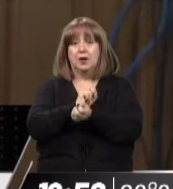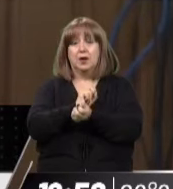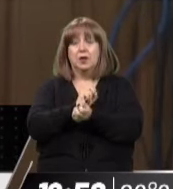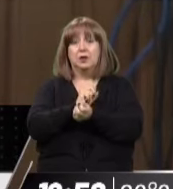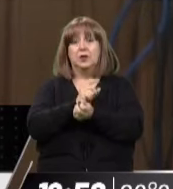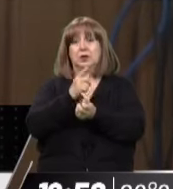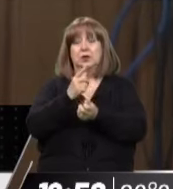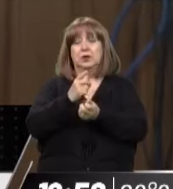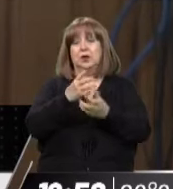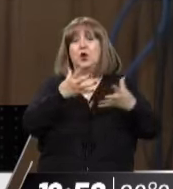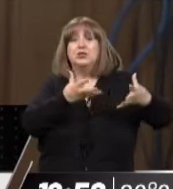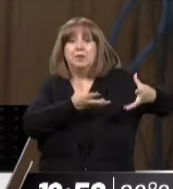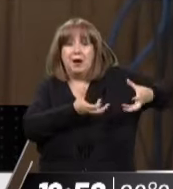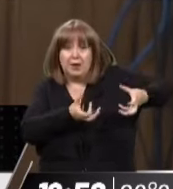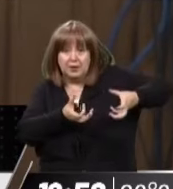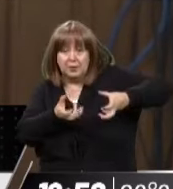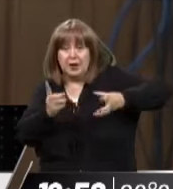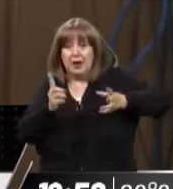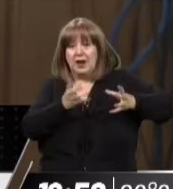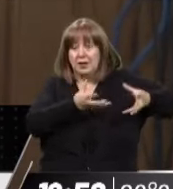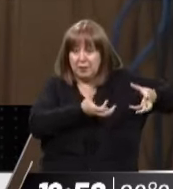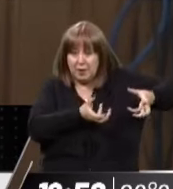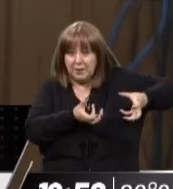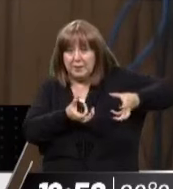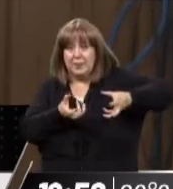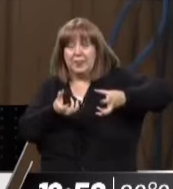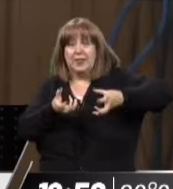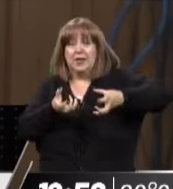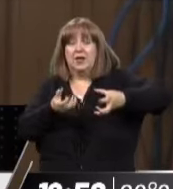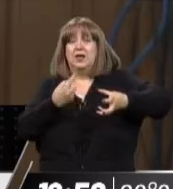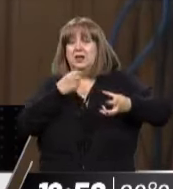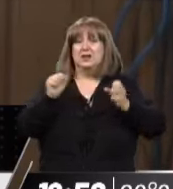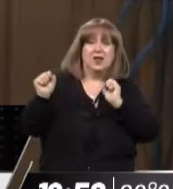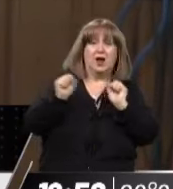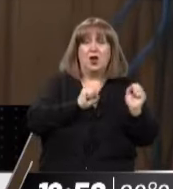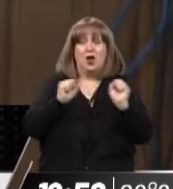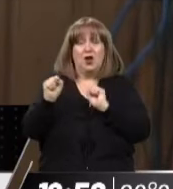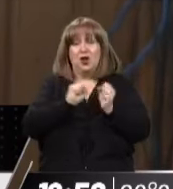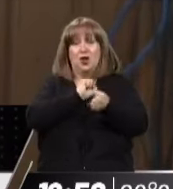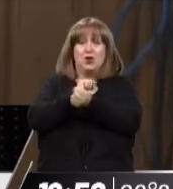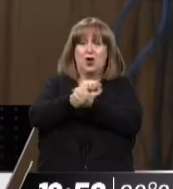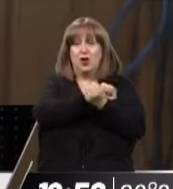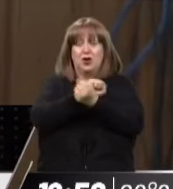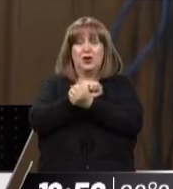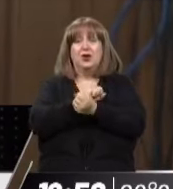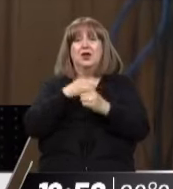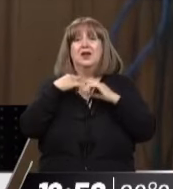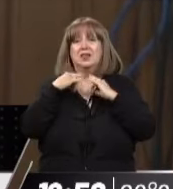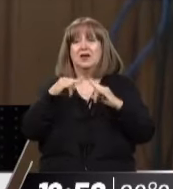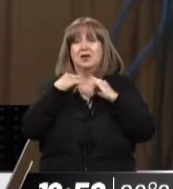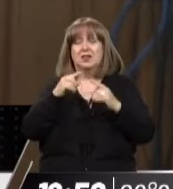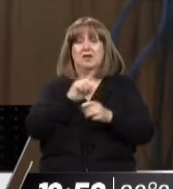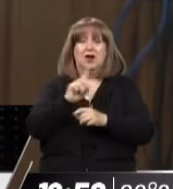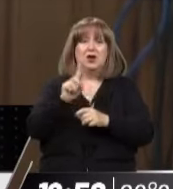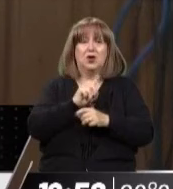entre todos Sí agarrándolo y el forcejeaba forcejeaba y gritaba que no